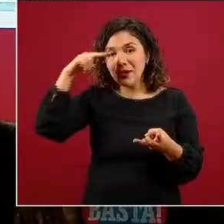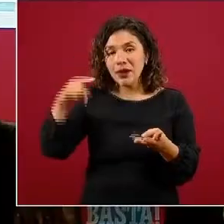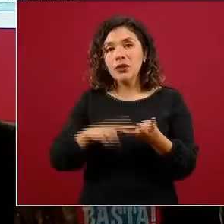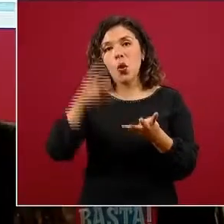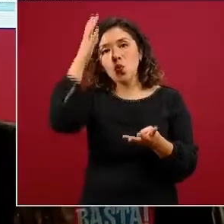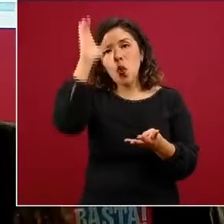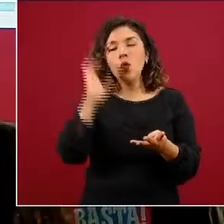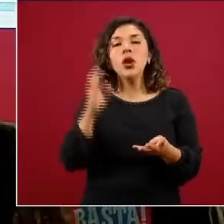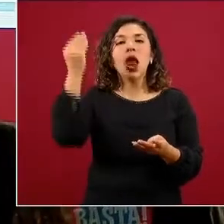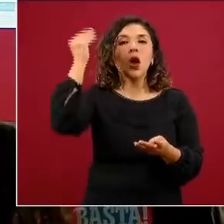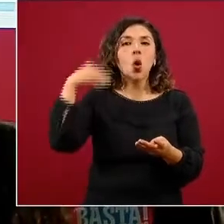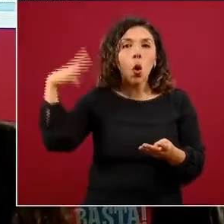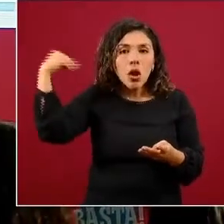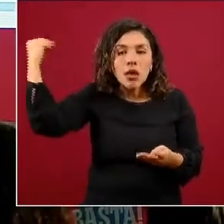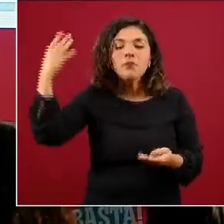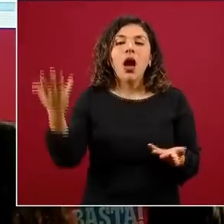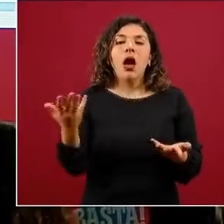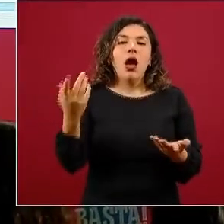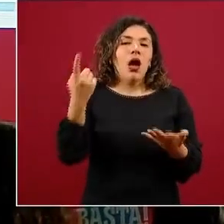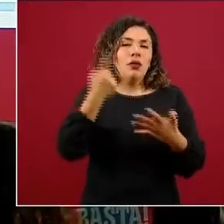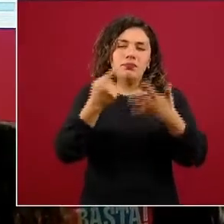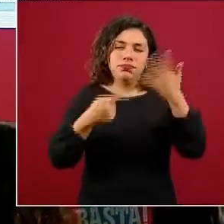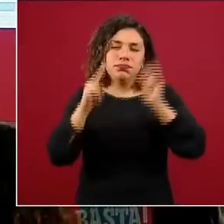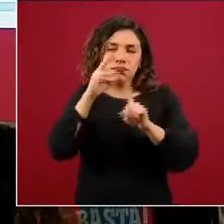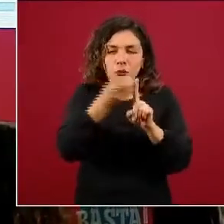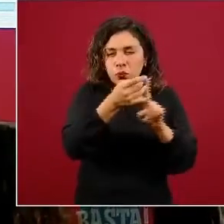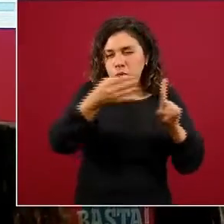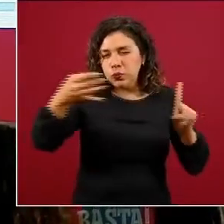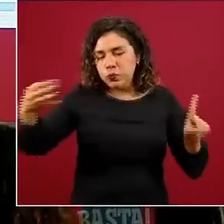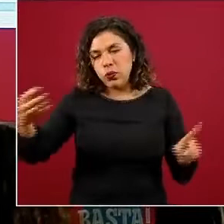Coahuila, Colima, etcétera, las entidades que se ven en